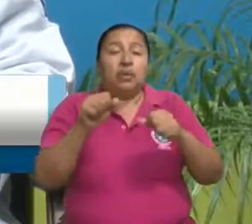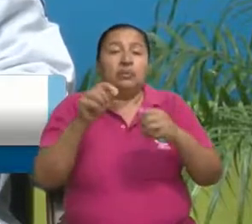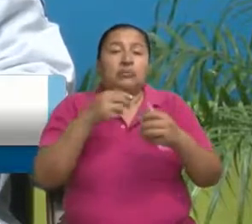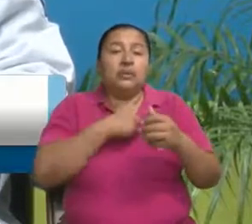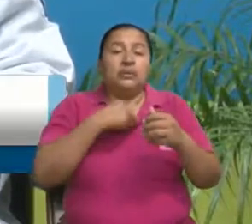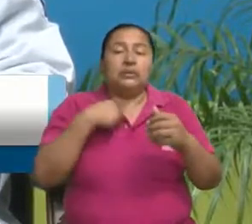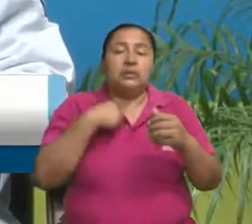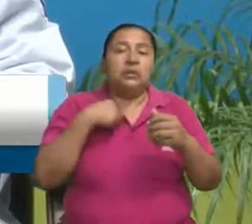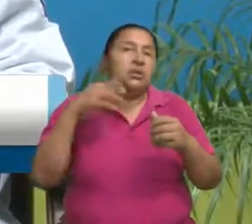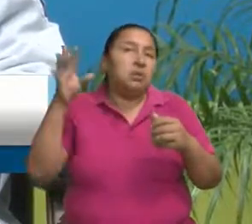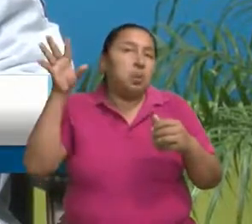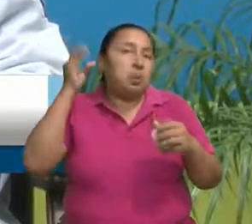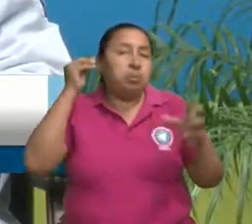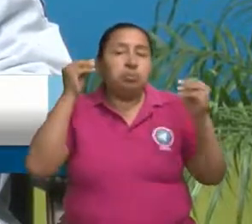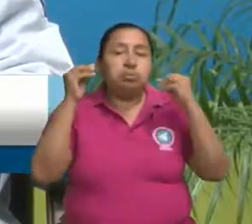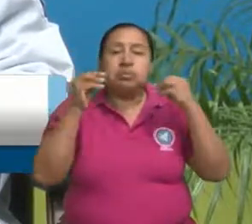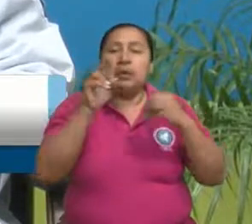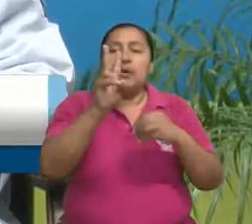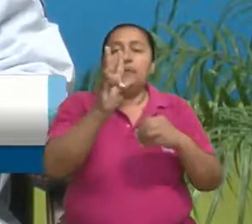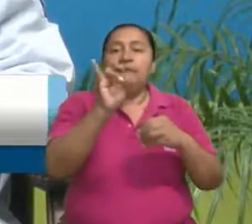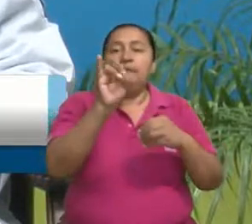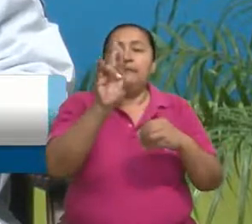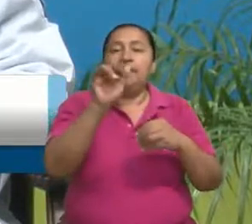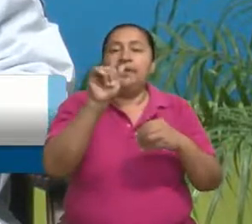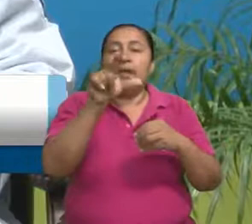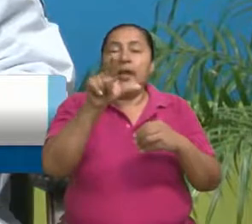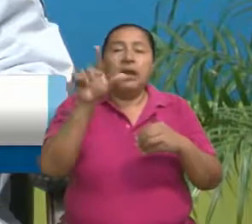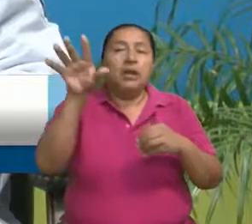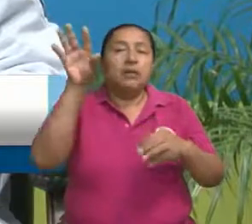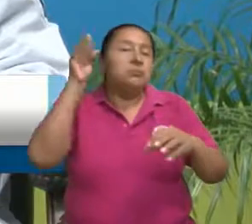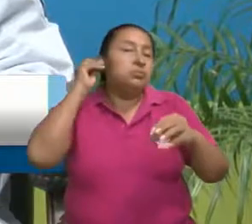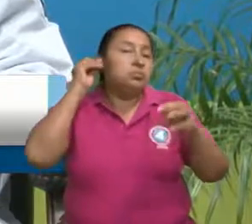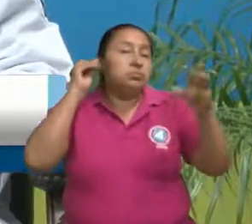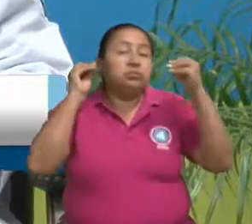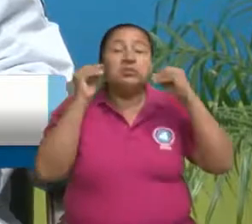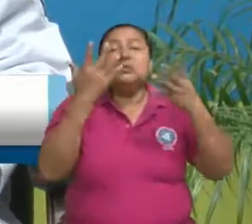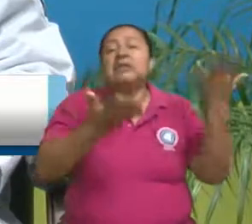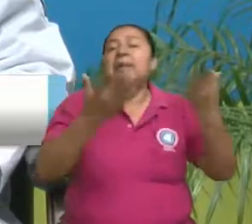de virales, ¿verdad?, que se presenta en alguno de los niños.